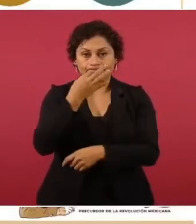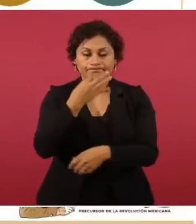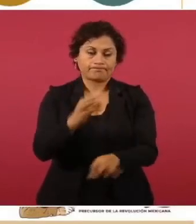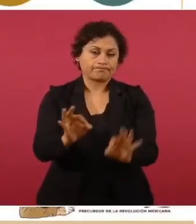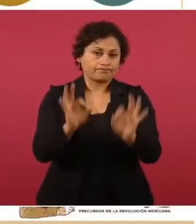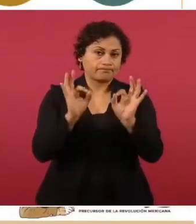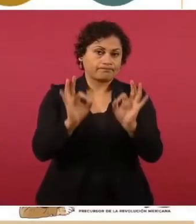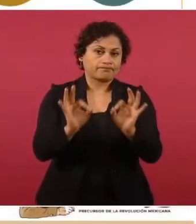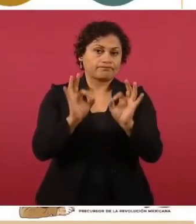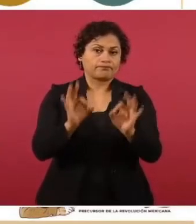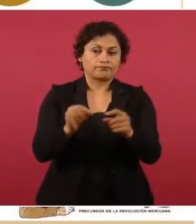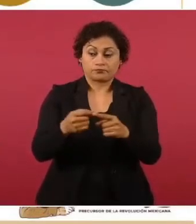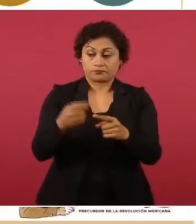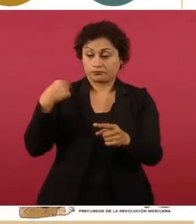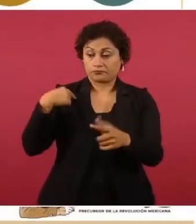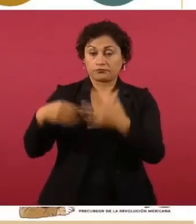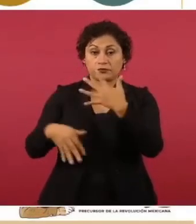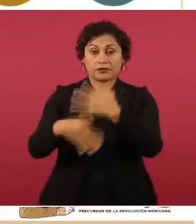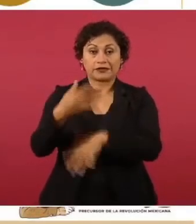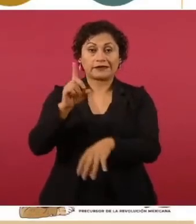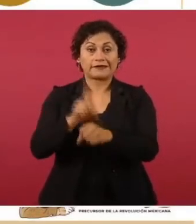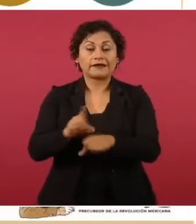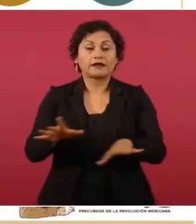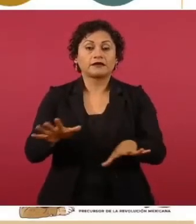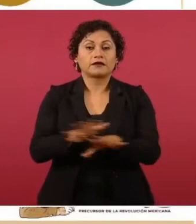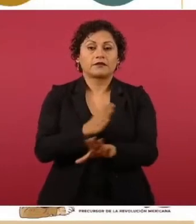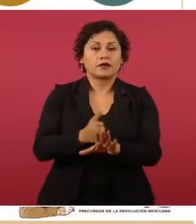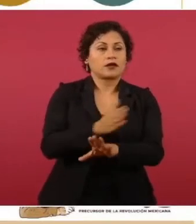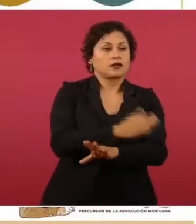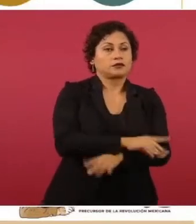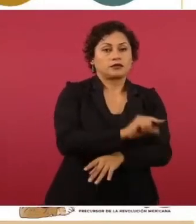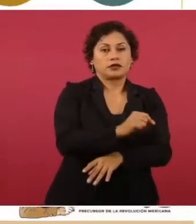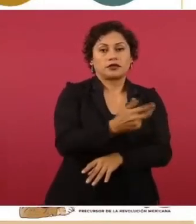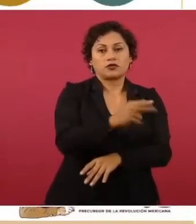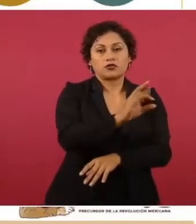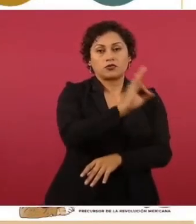15 días lo hemos movido del 78%